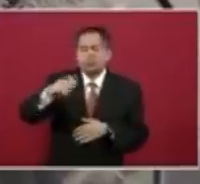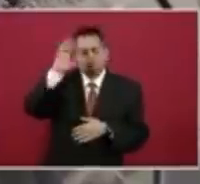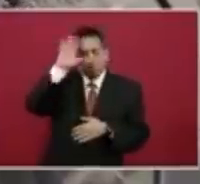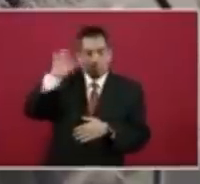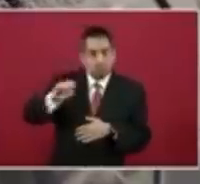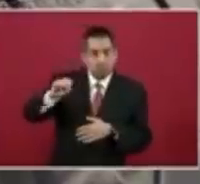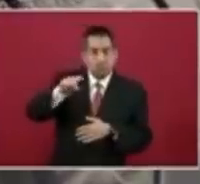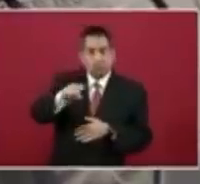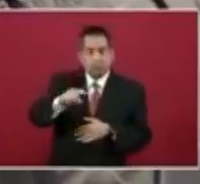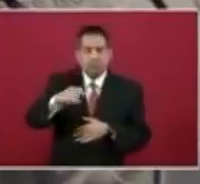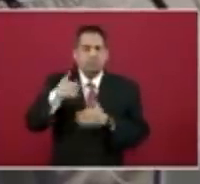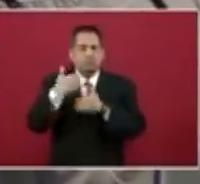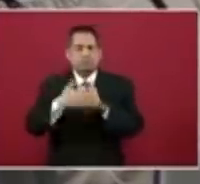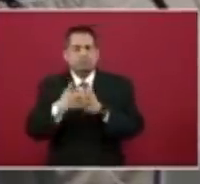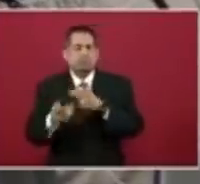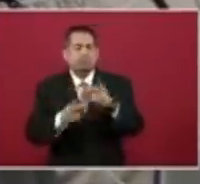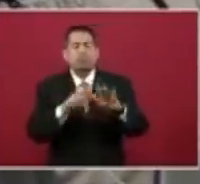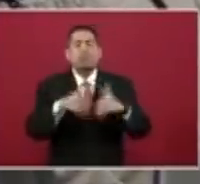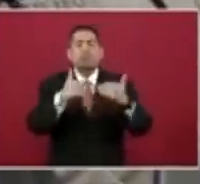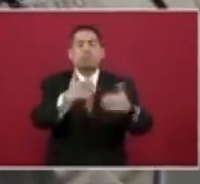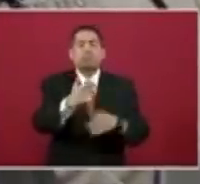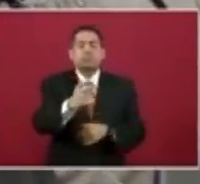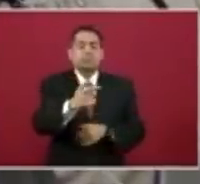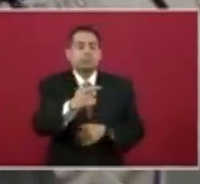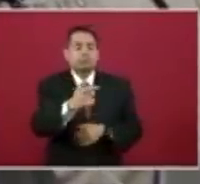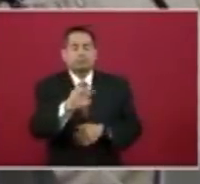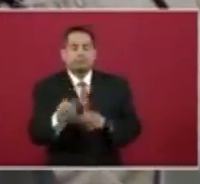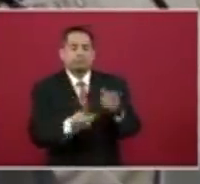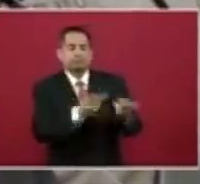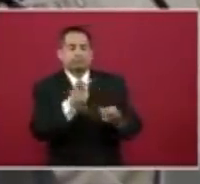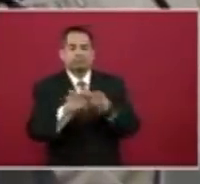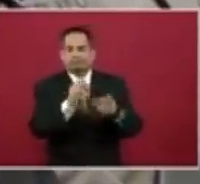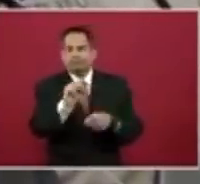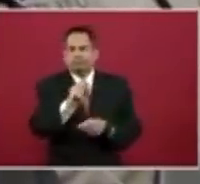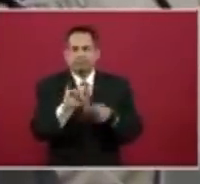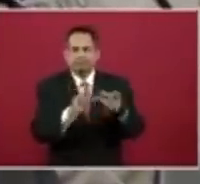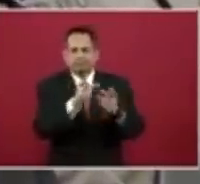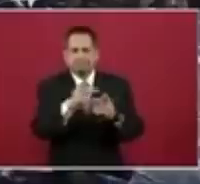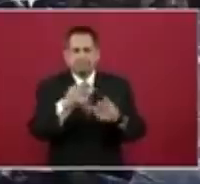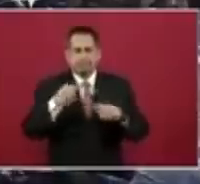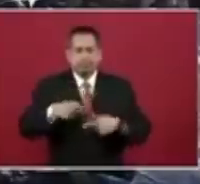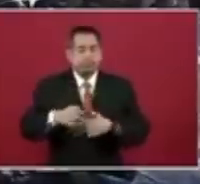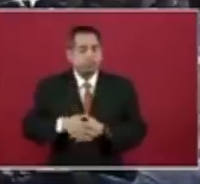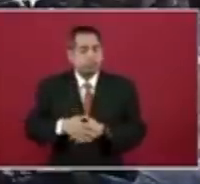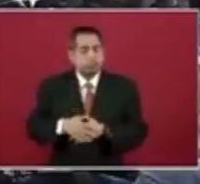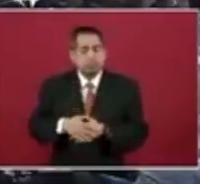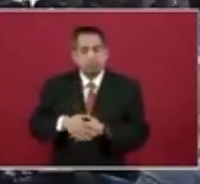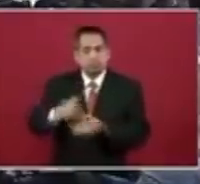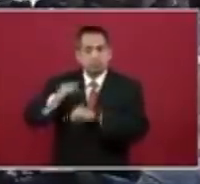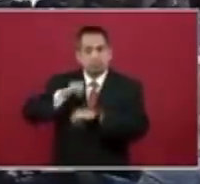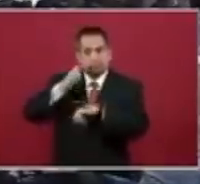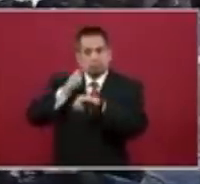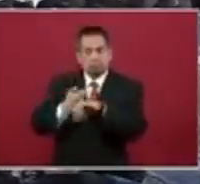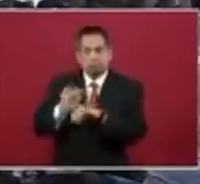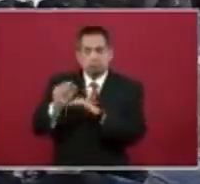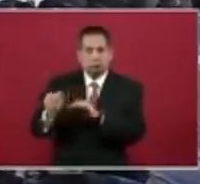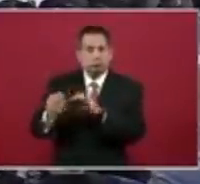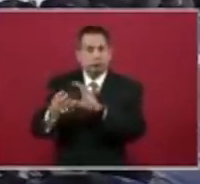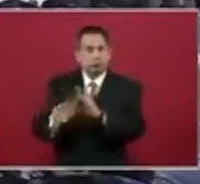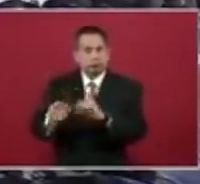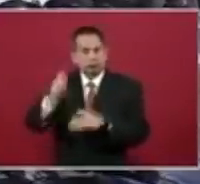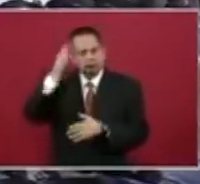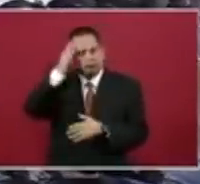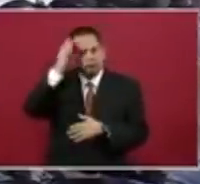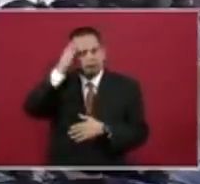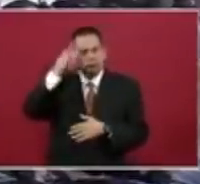y la consulta que viene para este fin de semana. Hemos escuchado por parte del Frente que encabezaba este líder